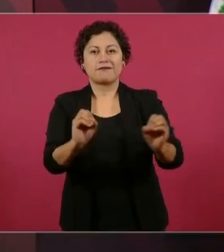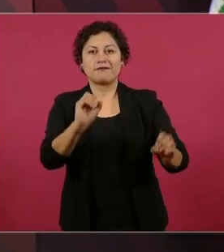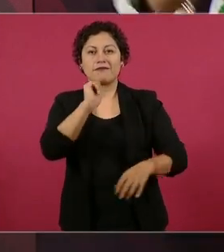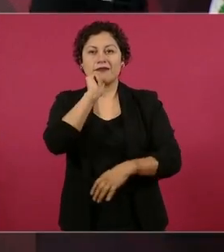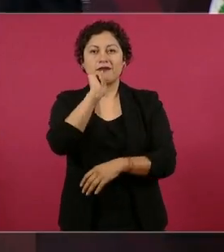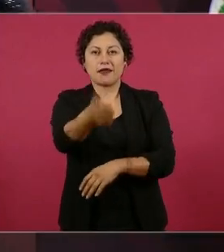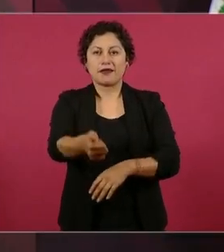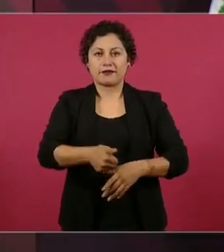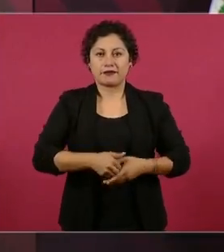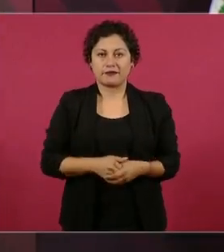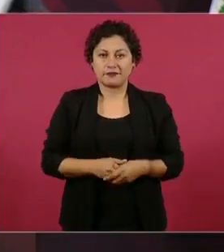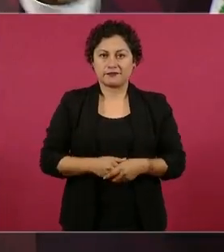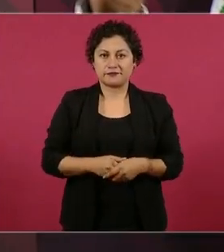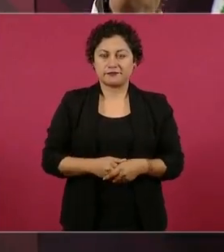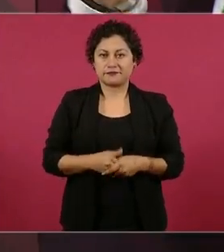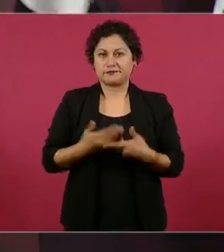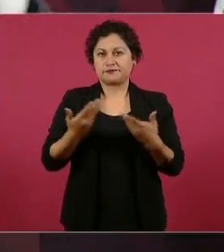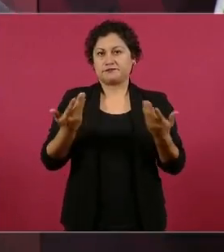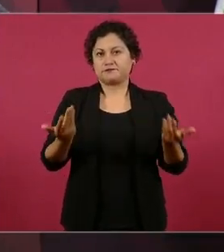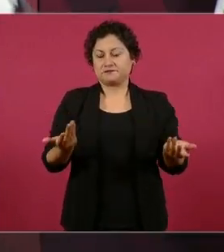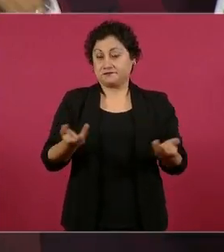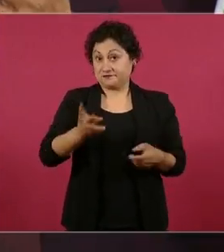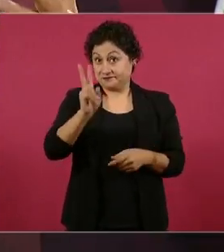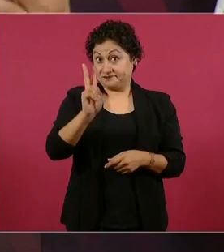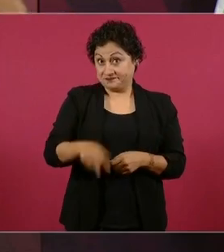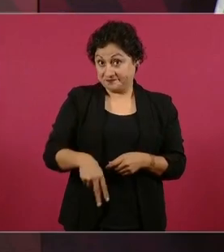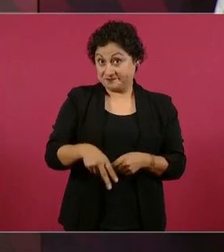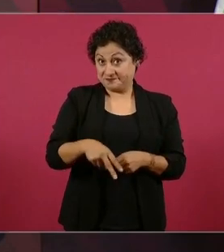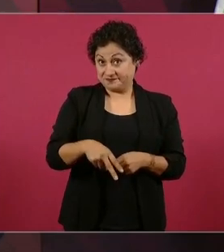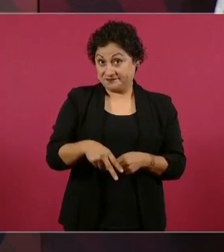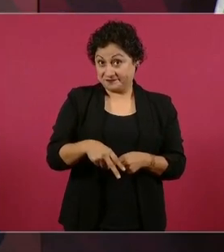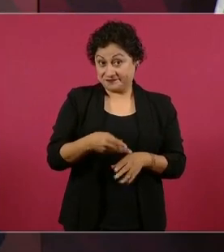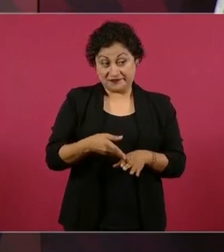Entonces, se sentían